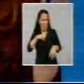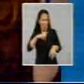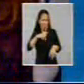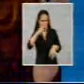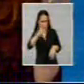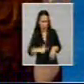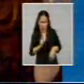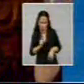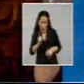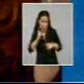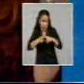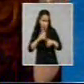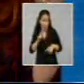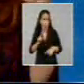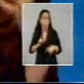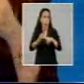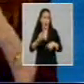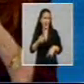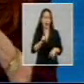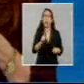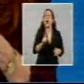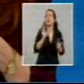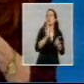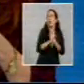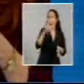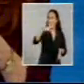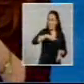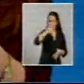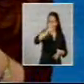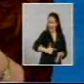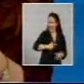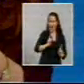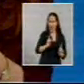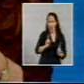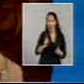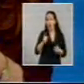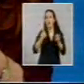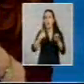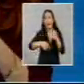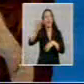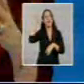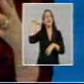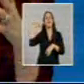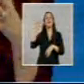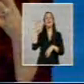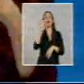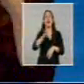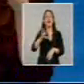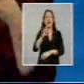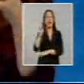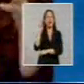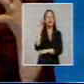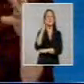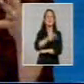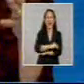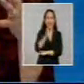vida política, no es nada de mi vida privada, pero en ese momento en Santa Cruz se